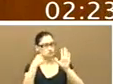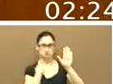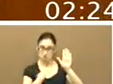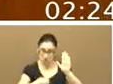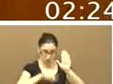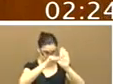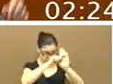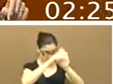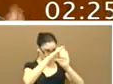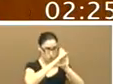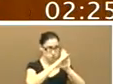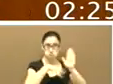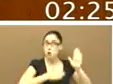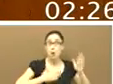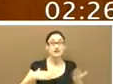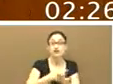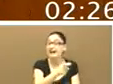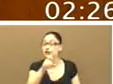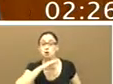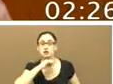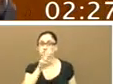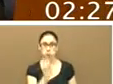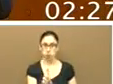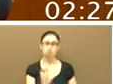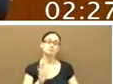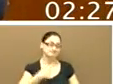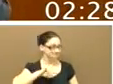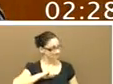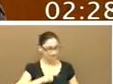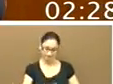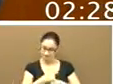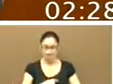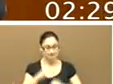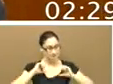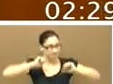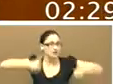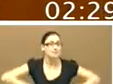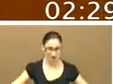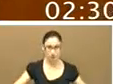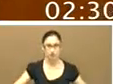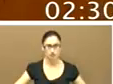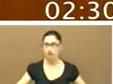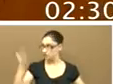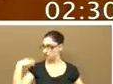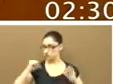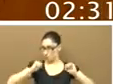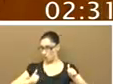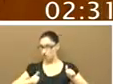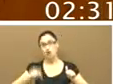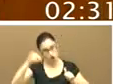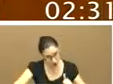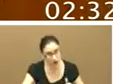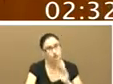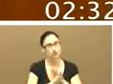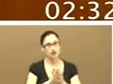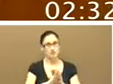Pero a nosotros nos tocó ponerlo en marcha y nosotros defendemos hoy y defendimos entonces el estado de las autonomías.